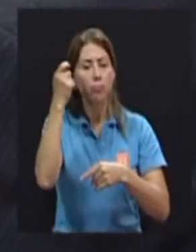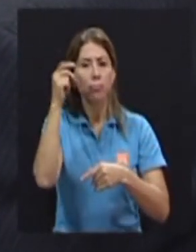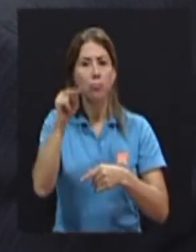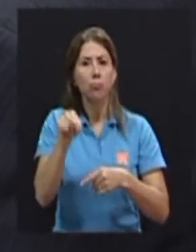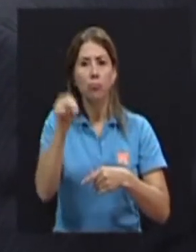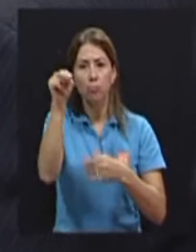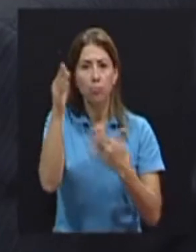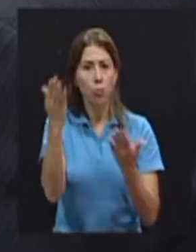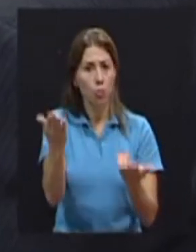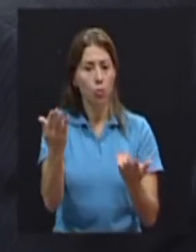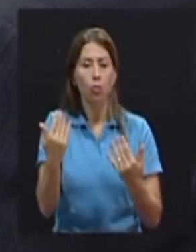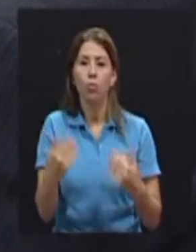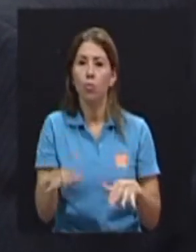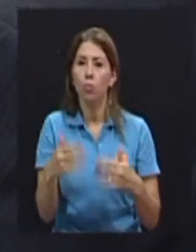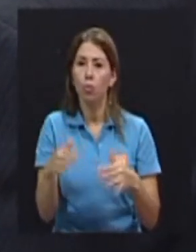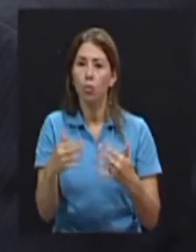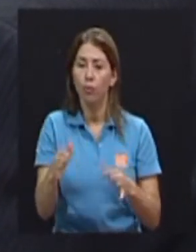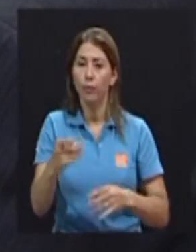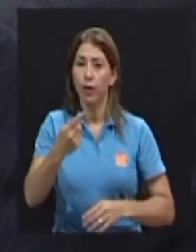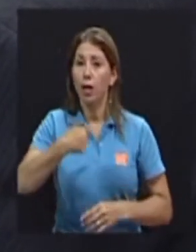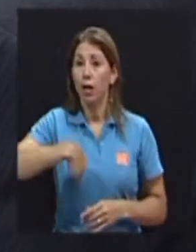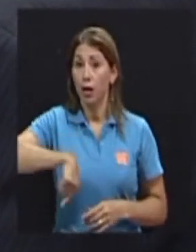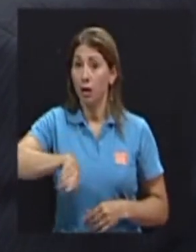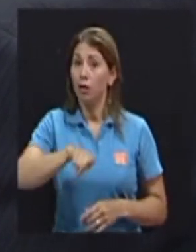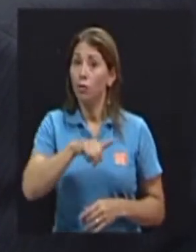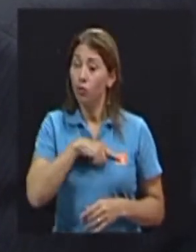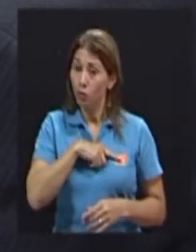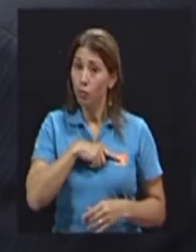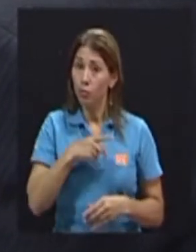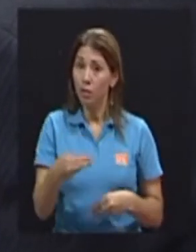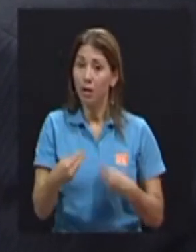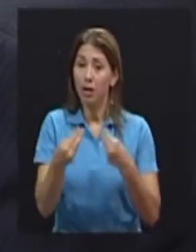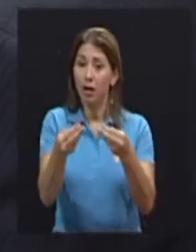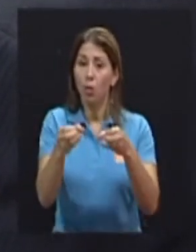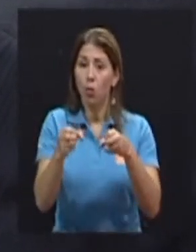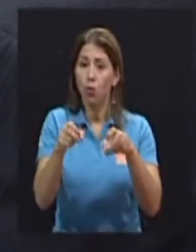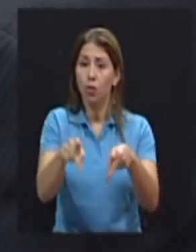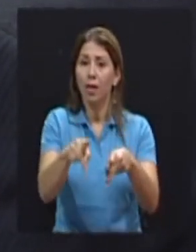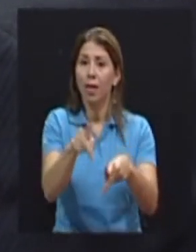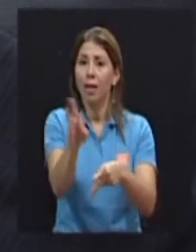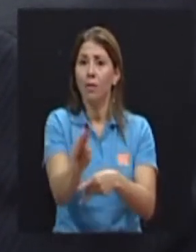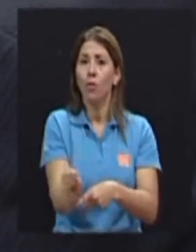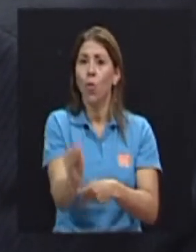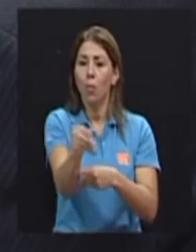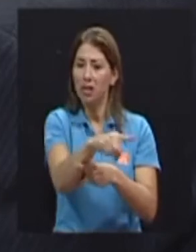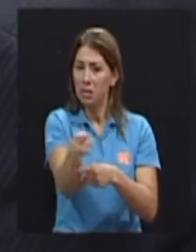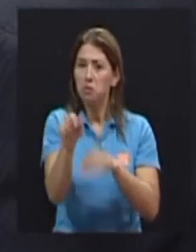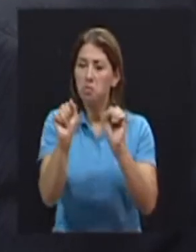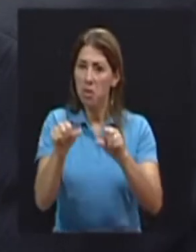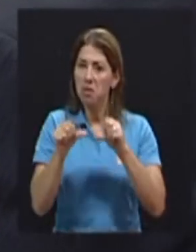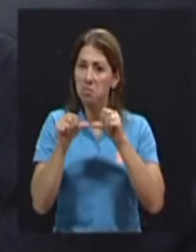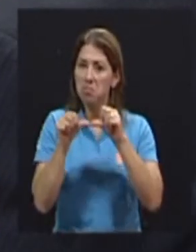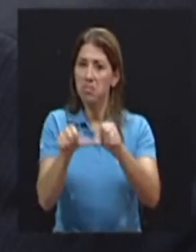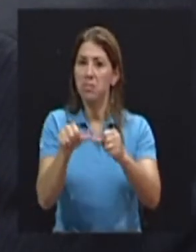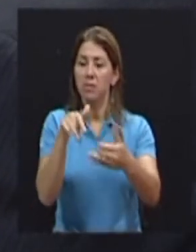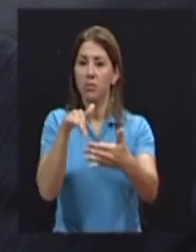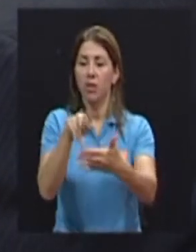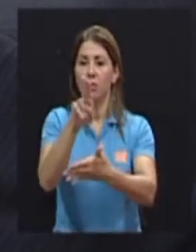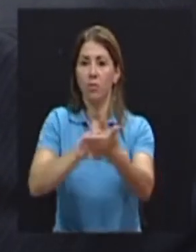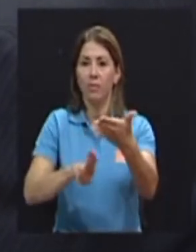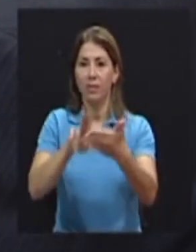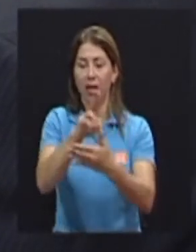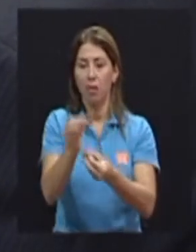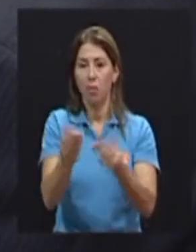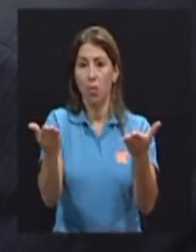dándole oportunidad de estudiar en una universidad pública a muchachos que sin la existencia de la Universidad Técnica